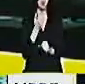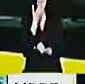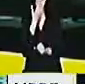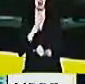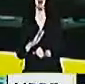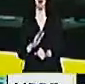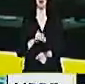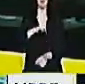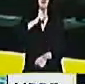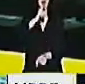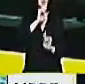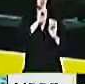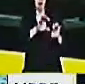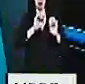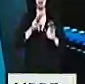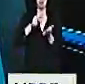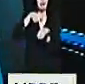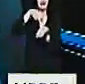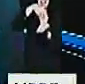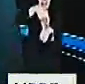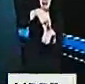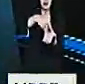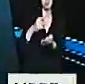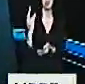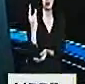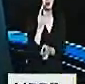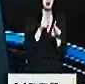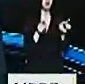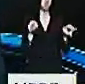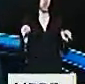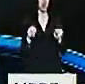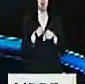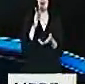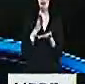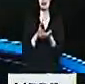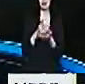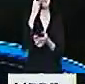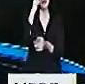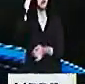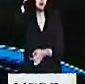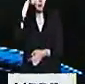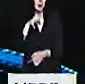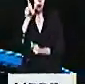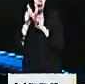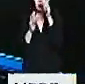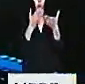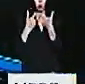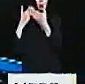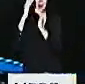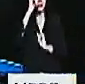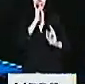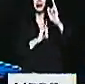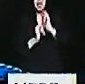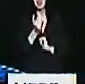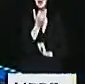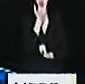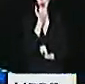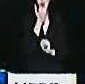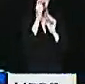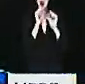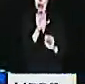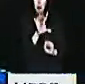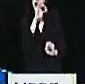formación en forma presencial en un aula, pero también sabemos que nuestros estudiantes, a través de la digitalización, van a encontrar posiblemente en YouTube a un